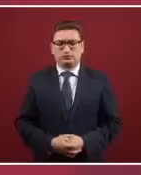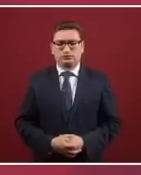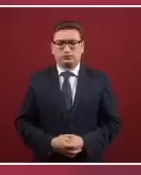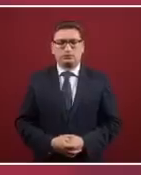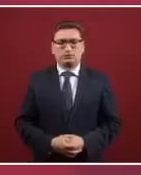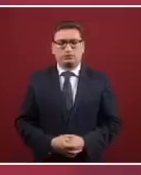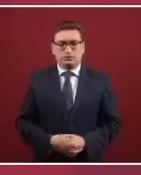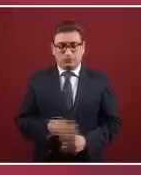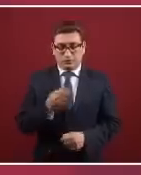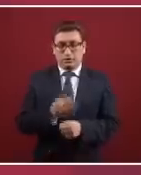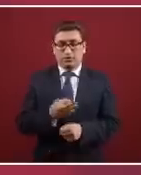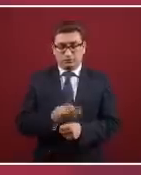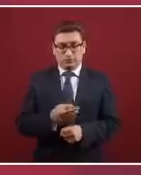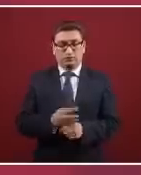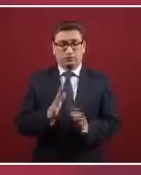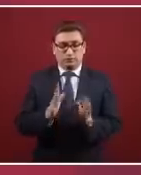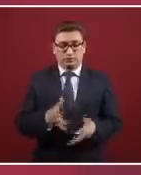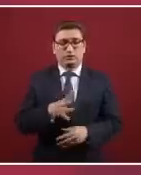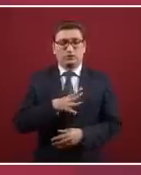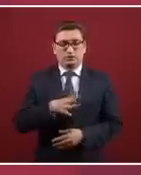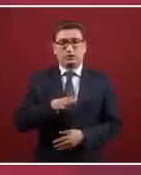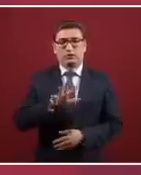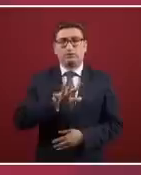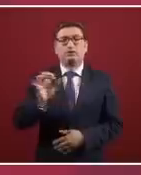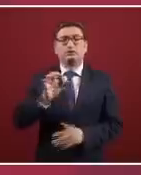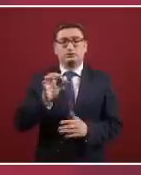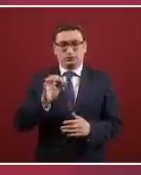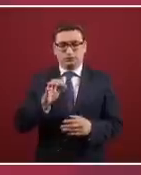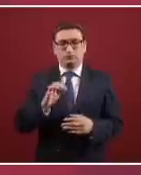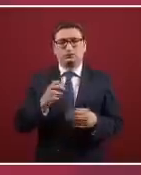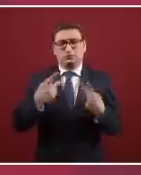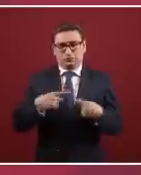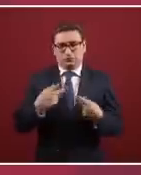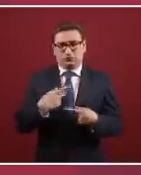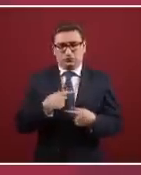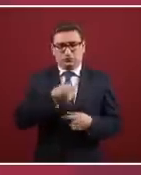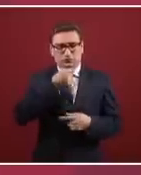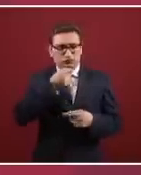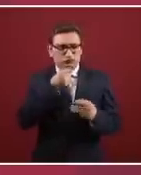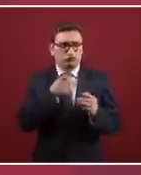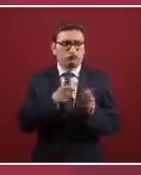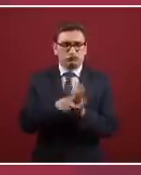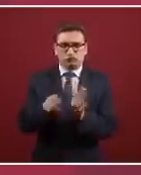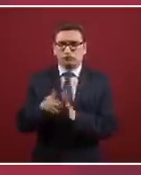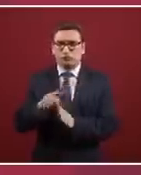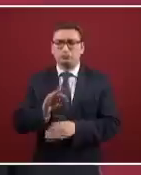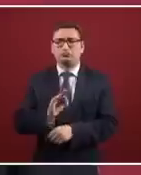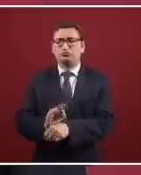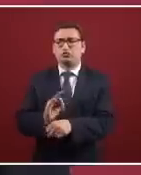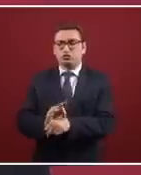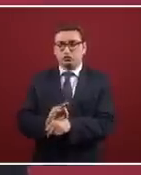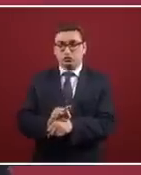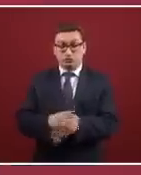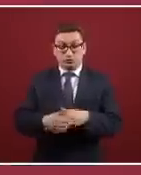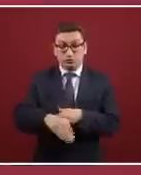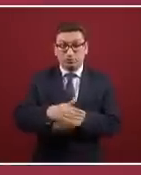cerca de 500 periodistas protegidos, y si se requiere